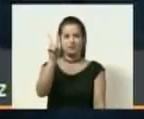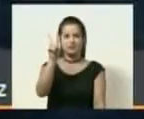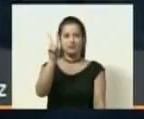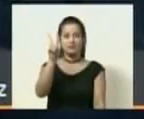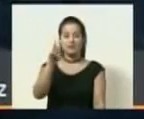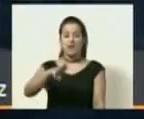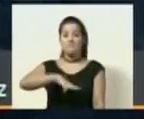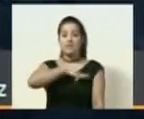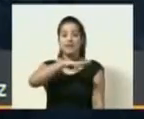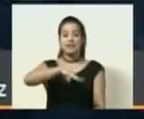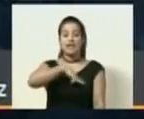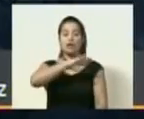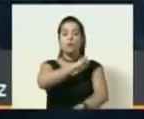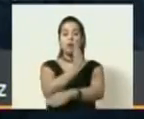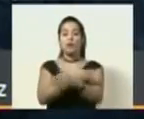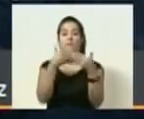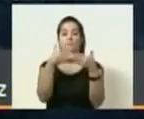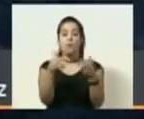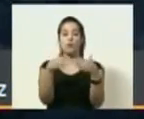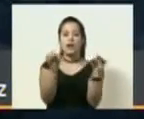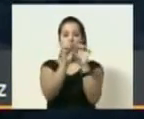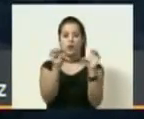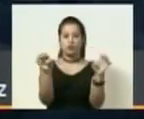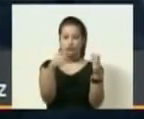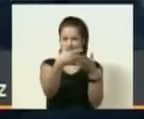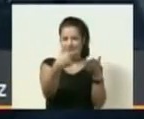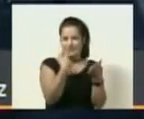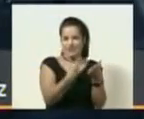Ministerio del Poder Popular para la Educación.